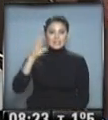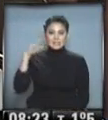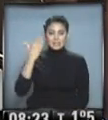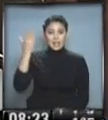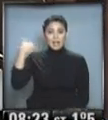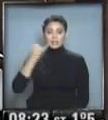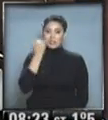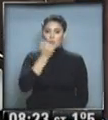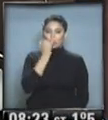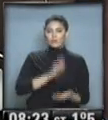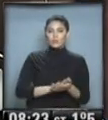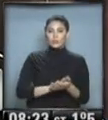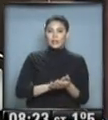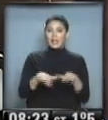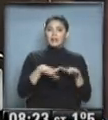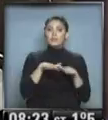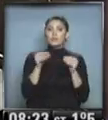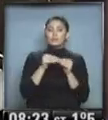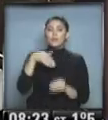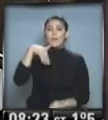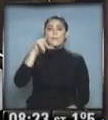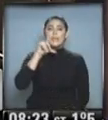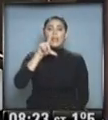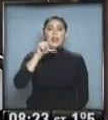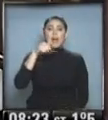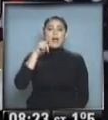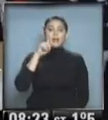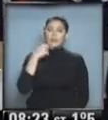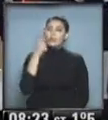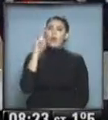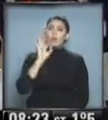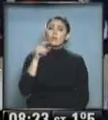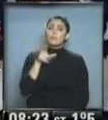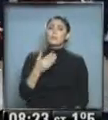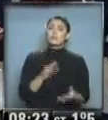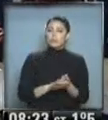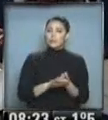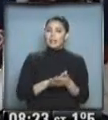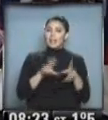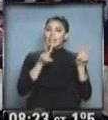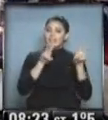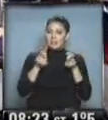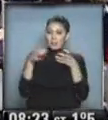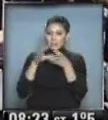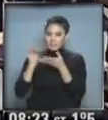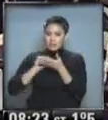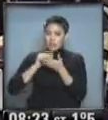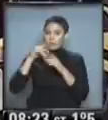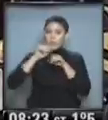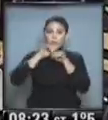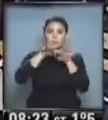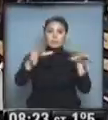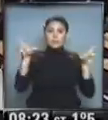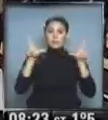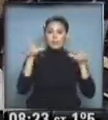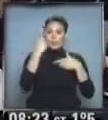ayer con respecto al caso Milani. Queremos conocer su opinión. ¿Cómo cree que se trató el tema en el Senado y la repercusión en los